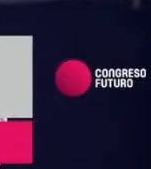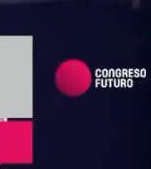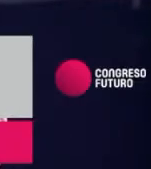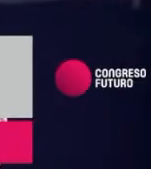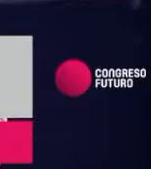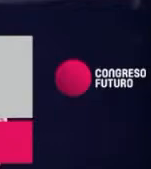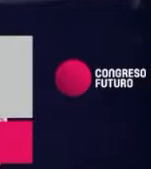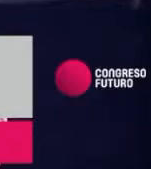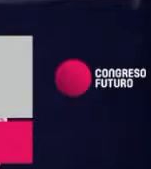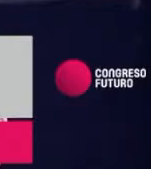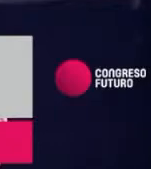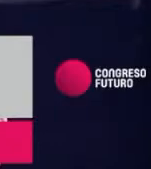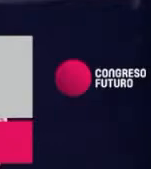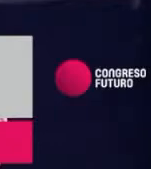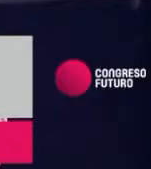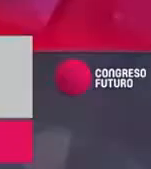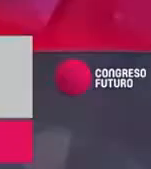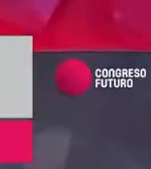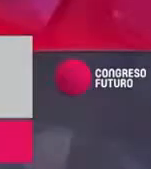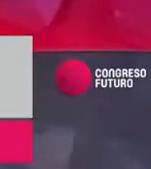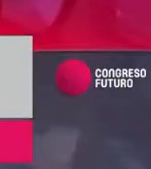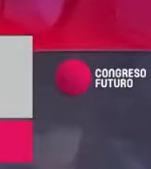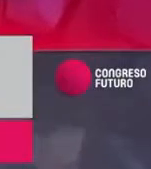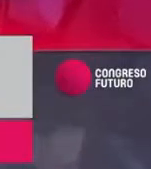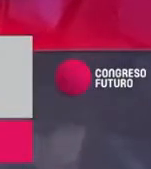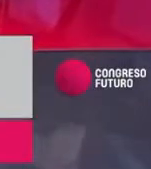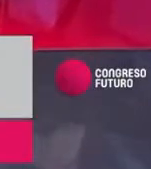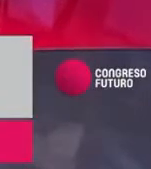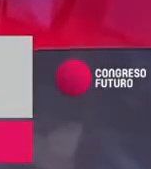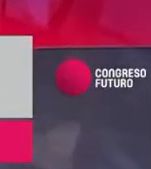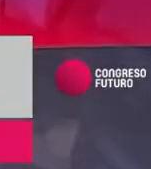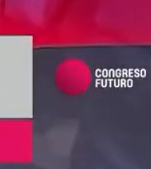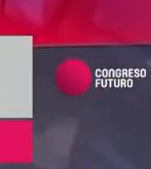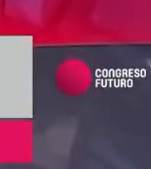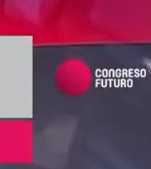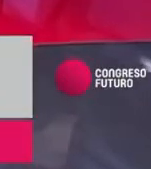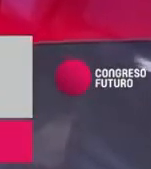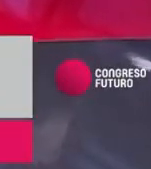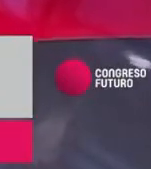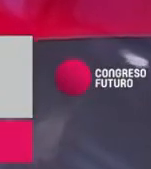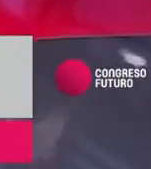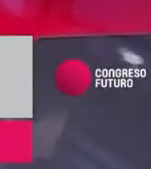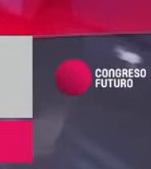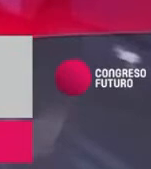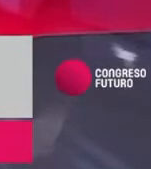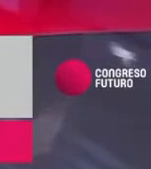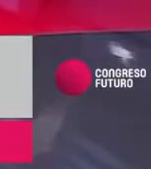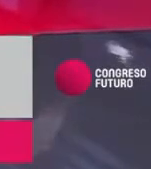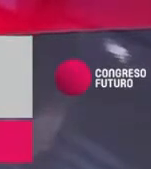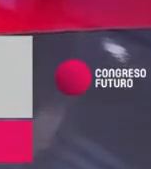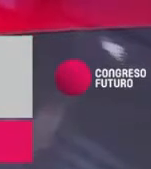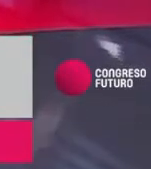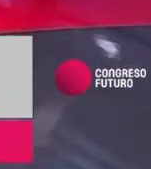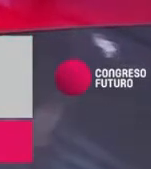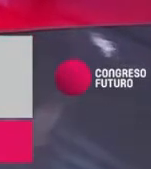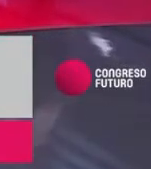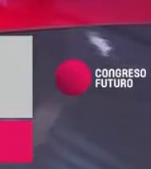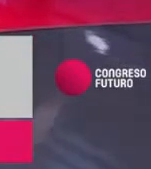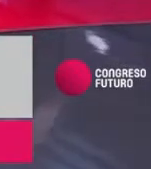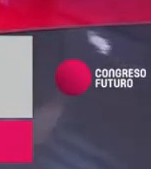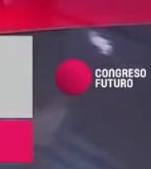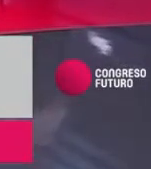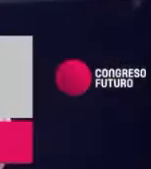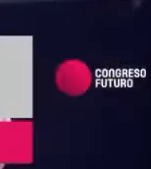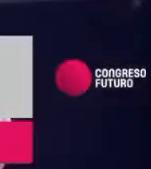avanzar hacia esto, como te decía, botar estos paradigmas. Y también otra invitada, por ejemplo,